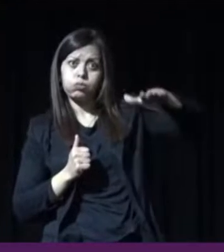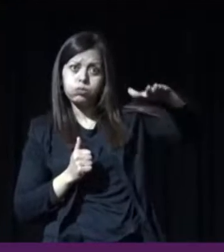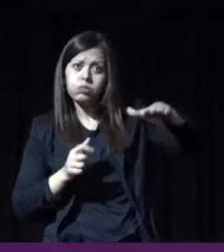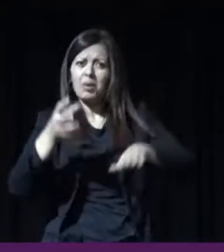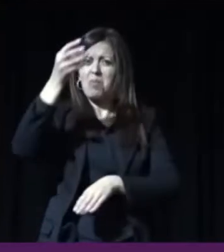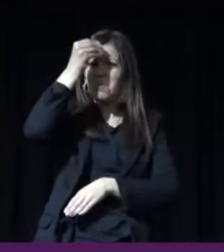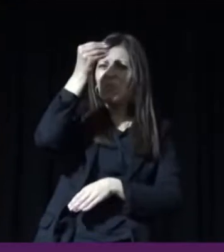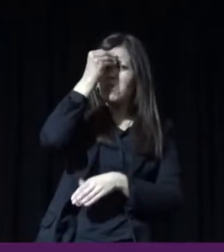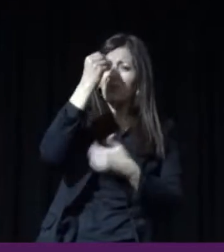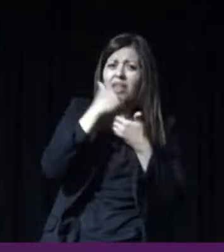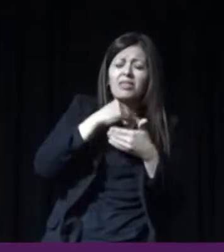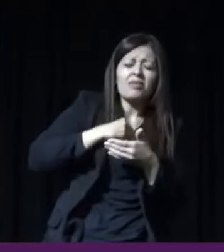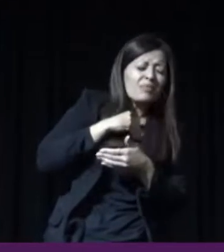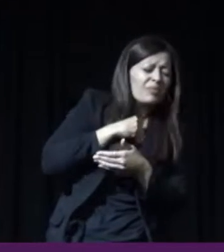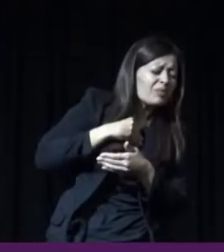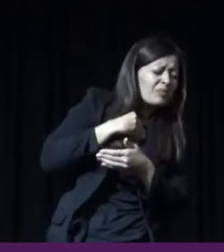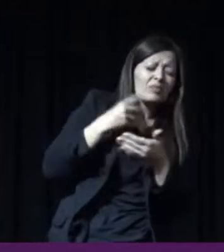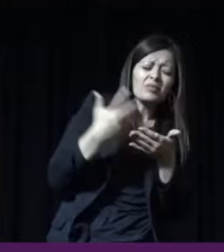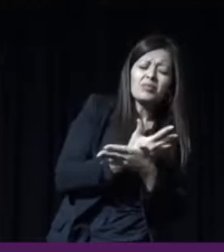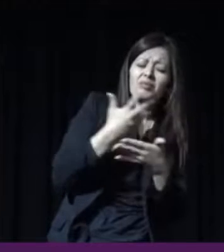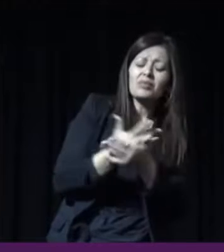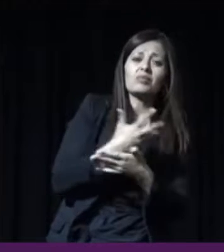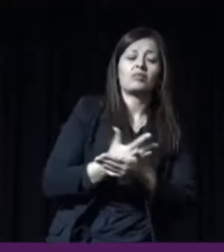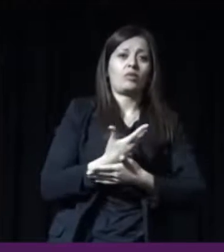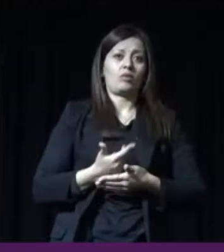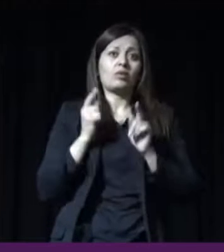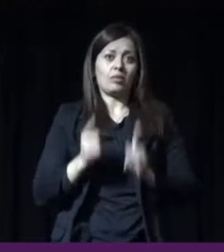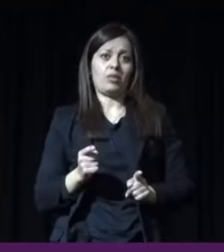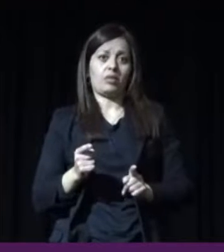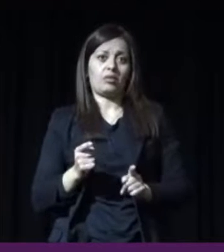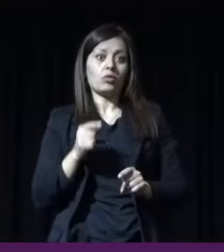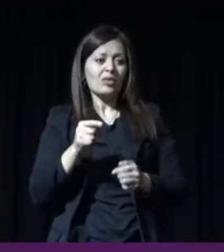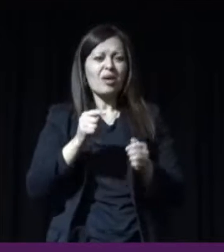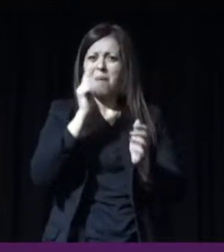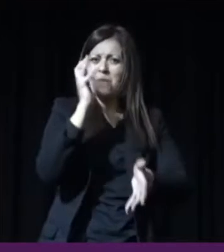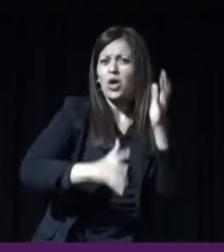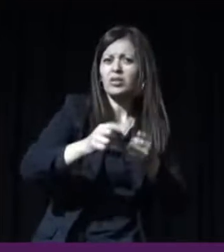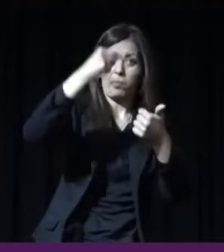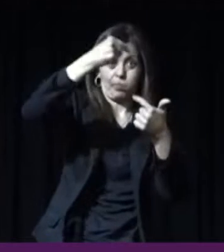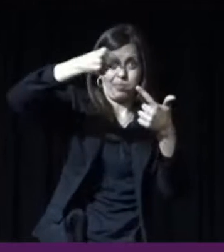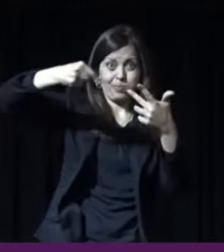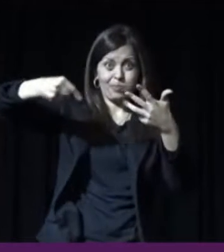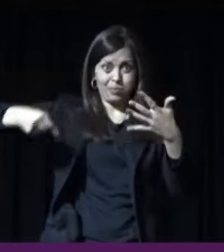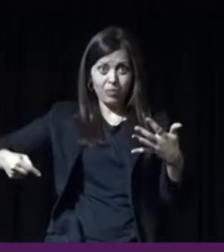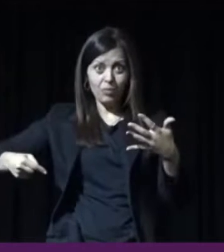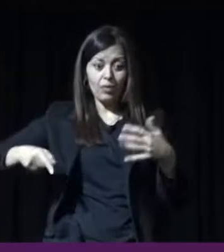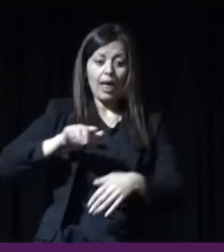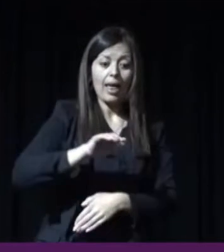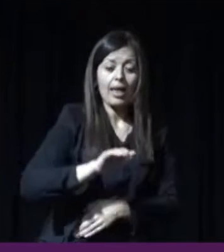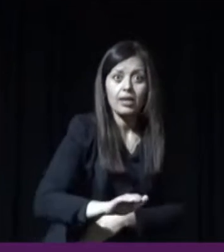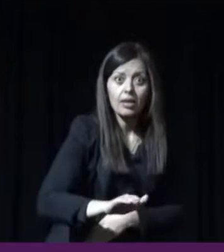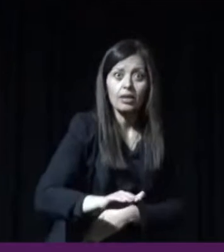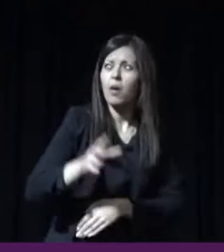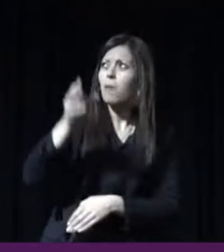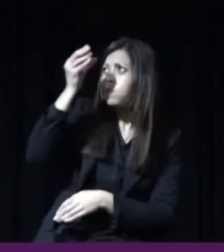esa violencia que sufren en el contexto era familiar, en el contexto de género, todas esas violencias generan experiencias adversas en la infancia.